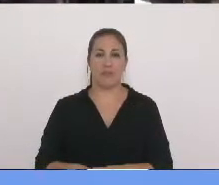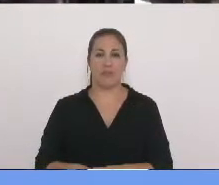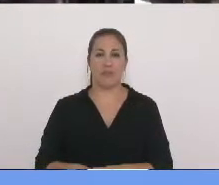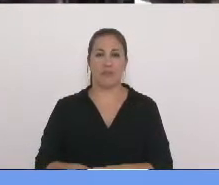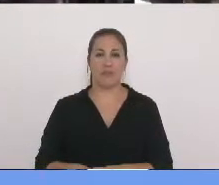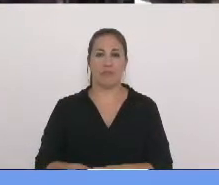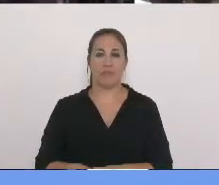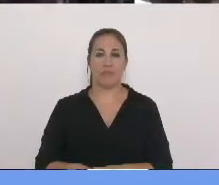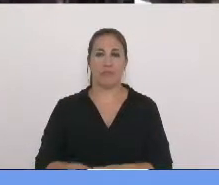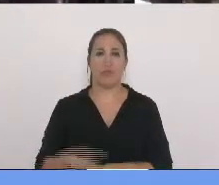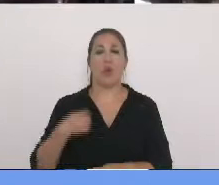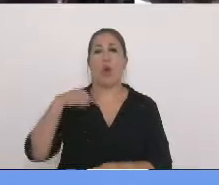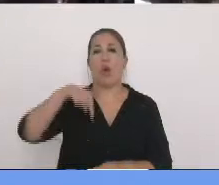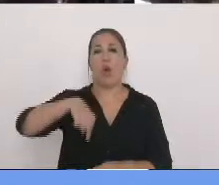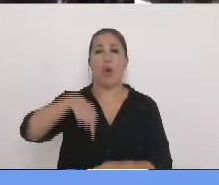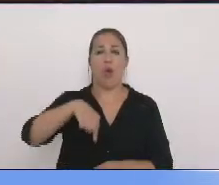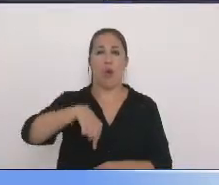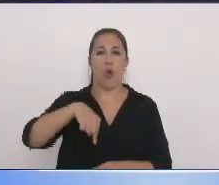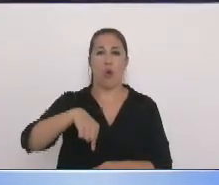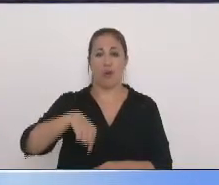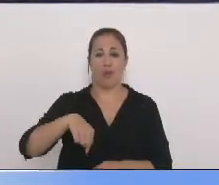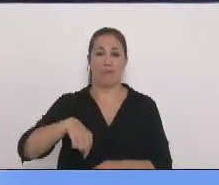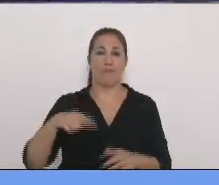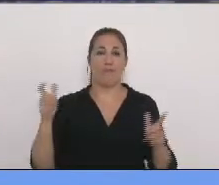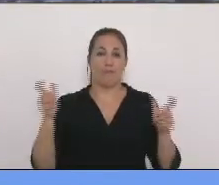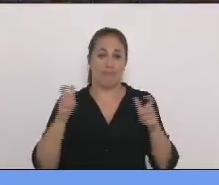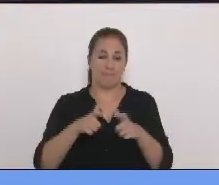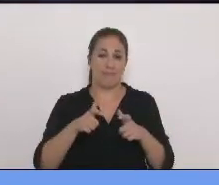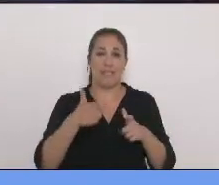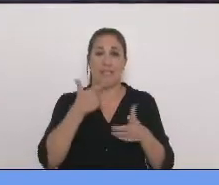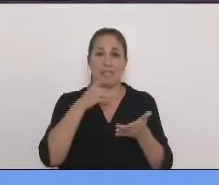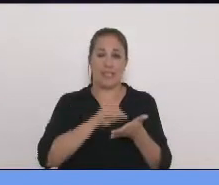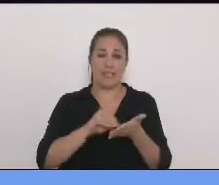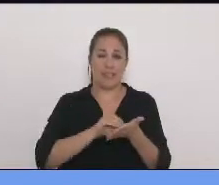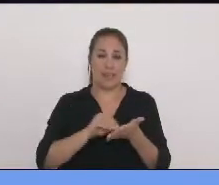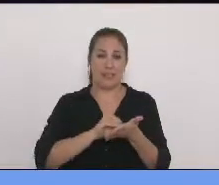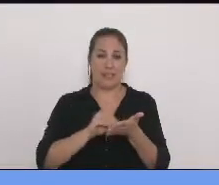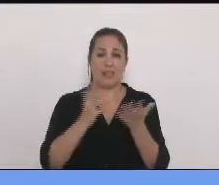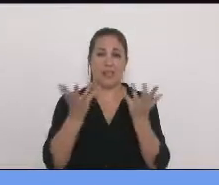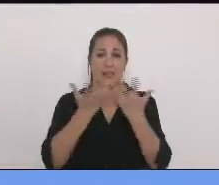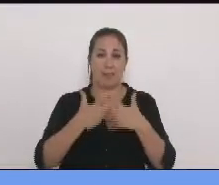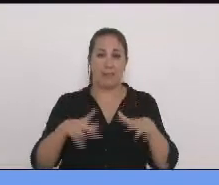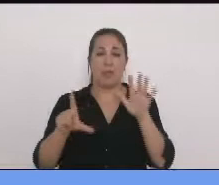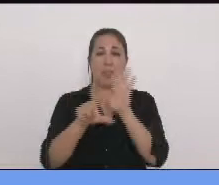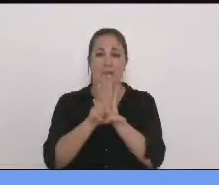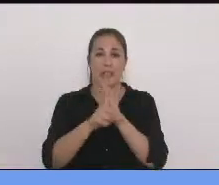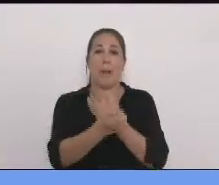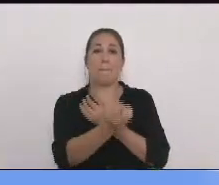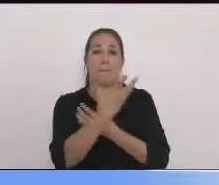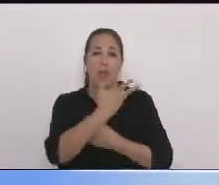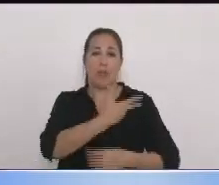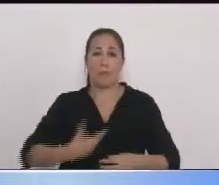estamos tratando en este senado un proyecto de ley que envió el ejecutivo el 6 de diciembre